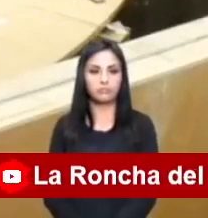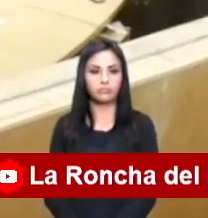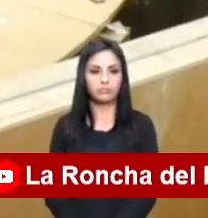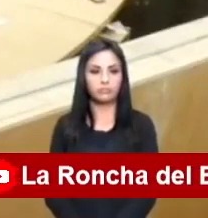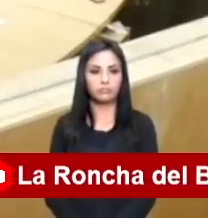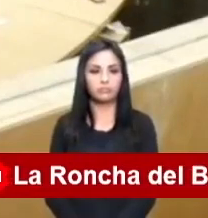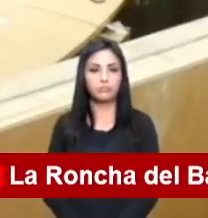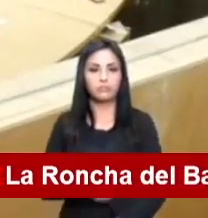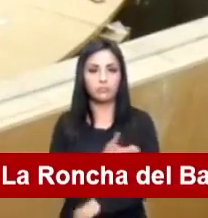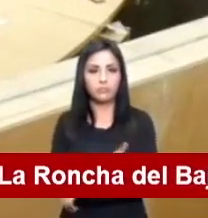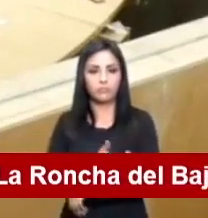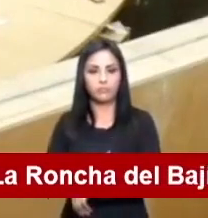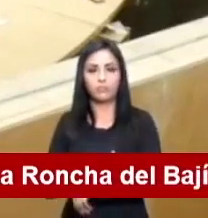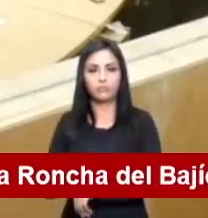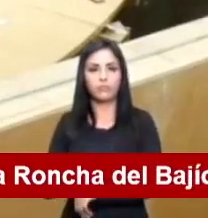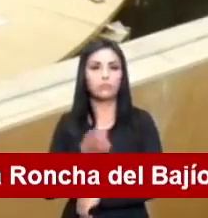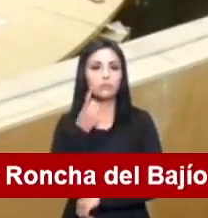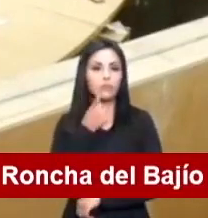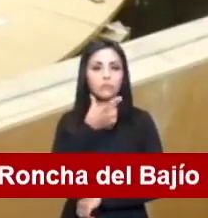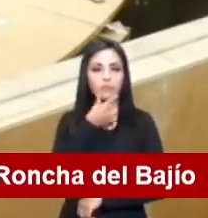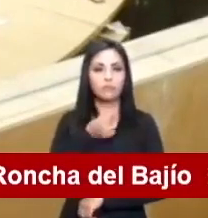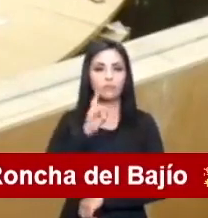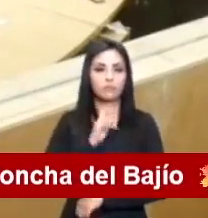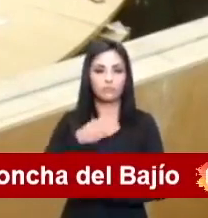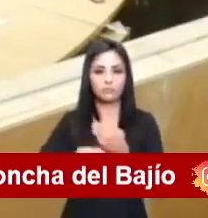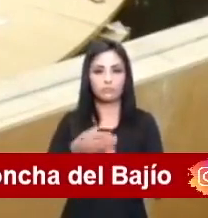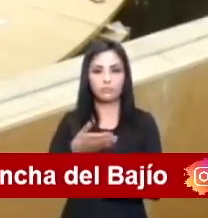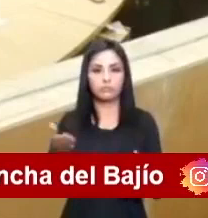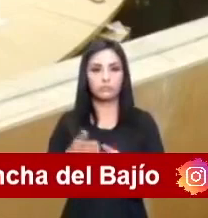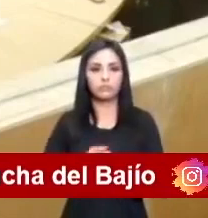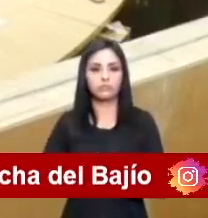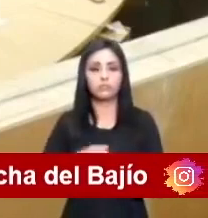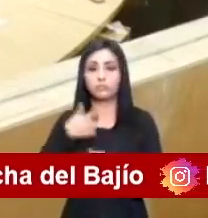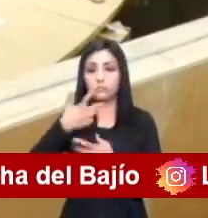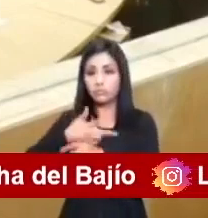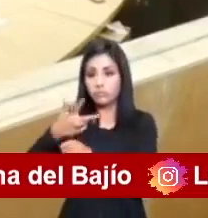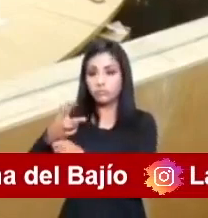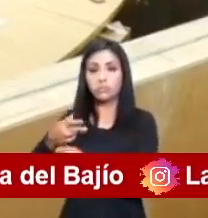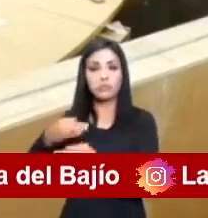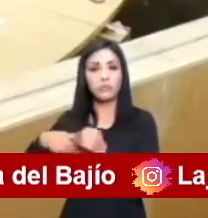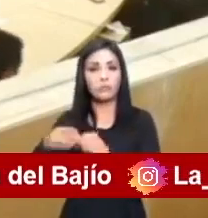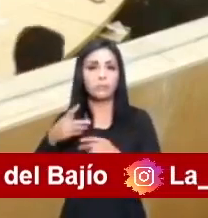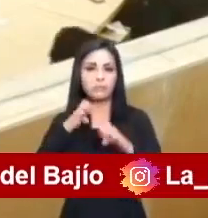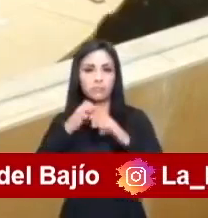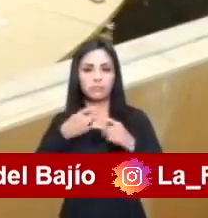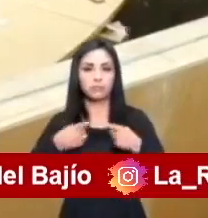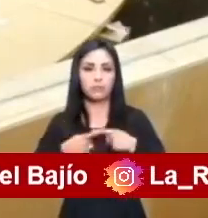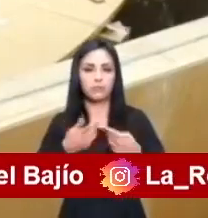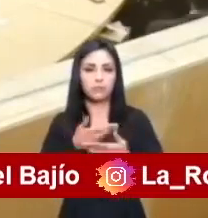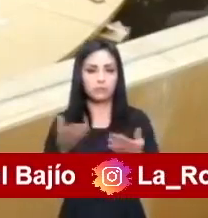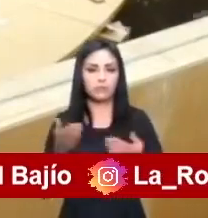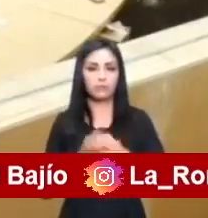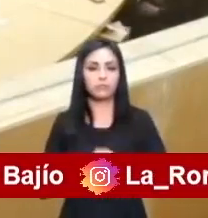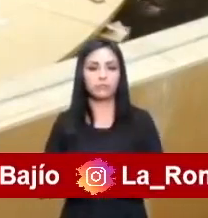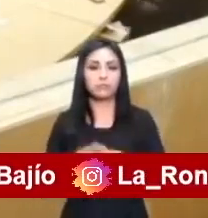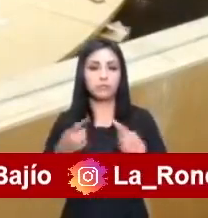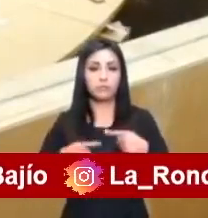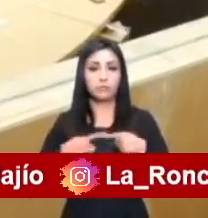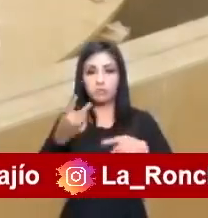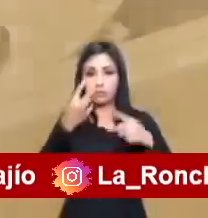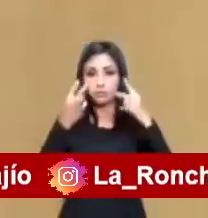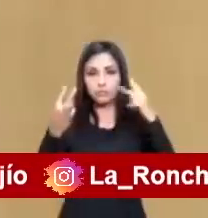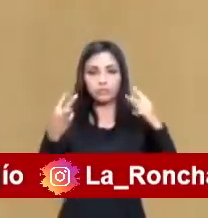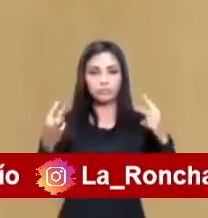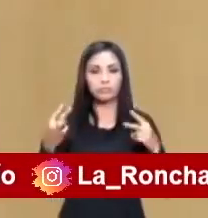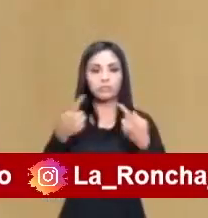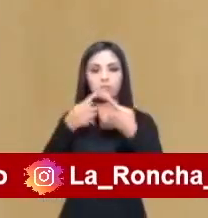y un beneficio directo para los guanajuatenses Así mismo mencionó que parte sustantiva de esta reforma tiene que ver con los aspectos